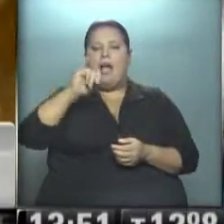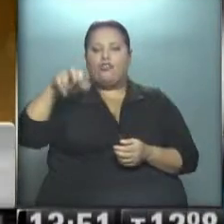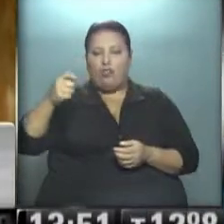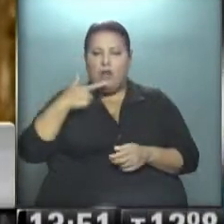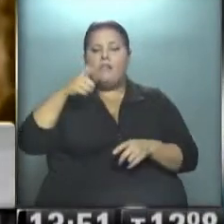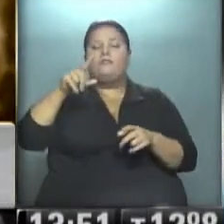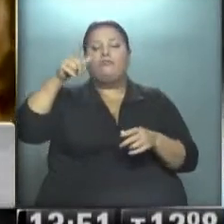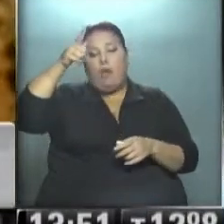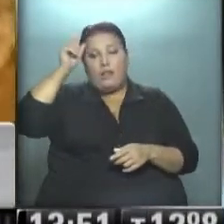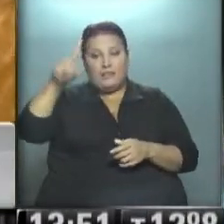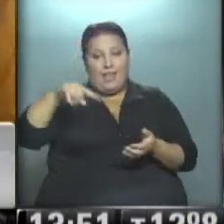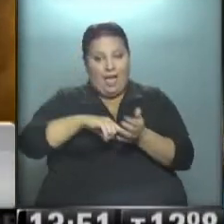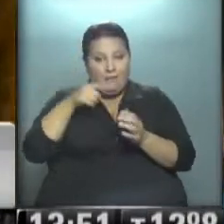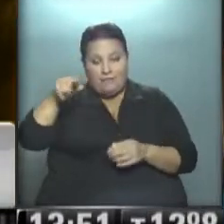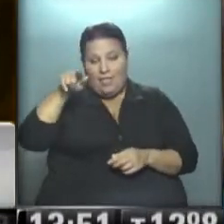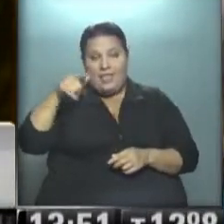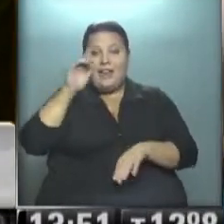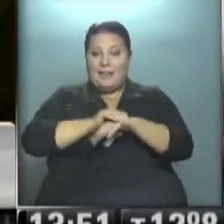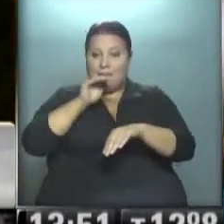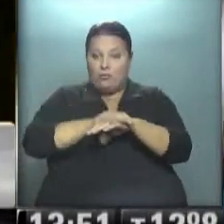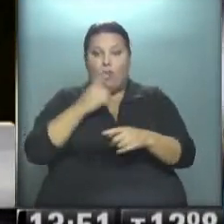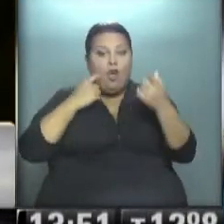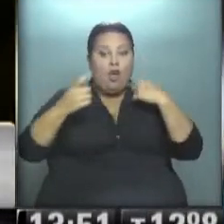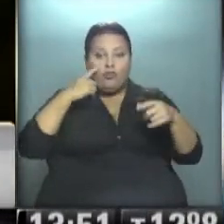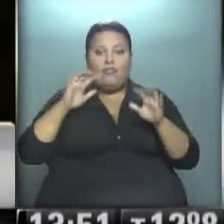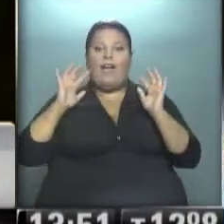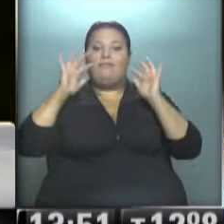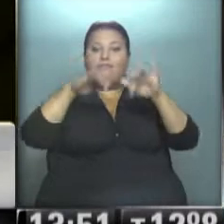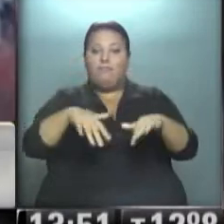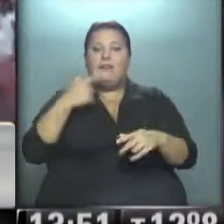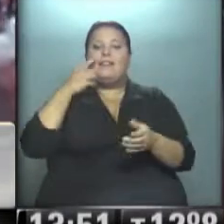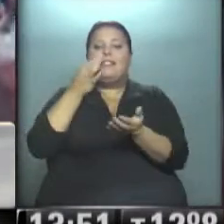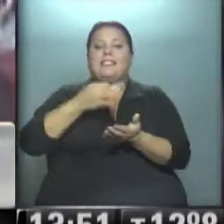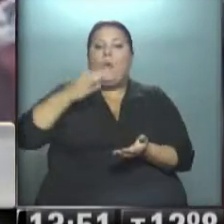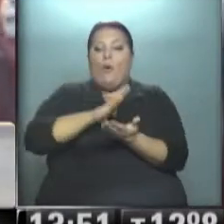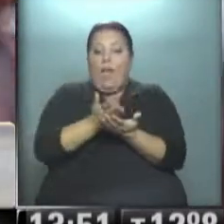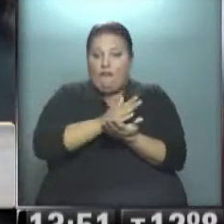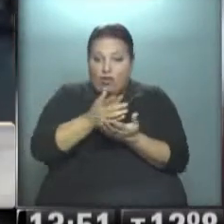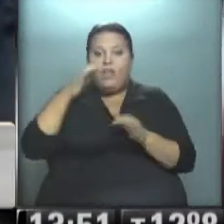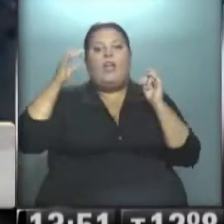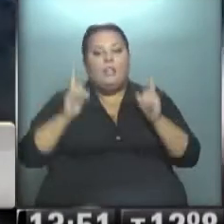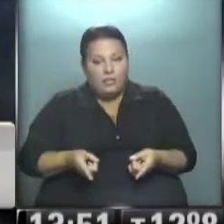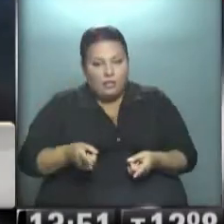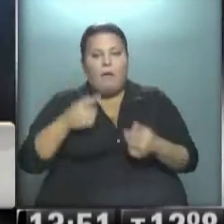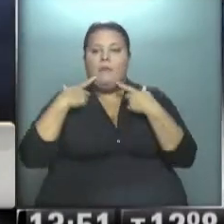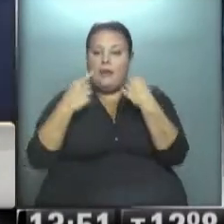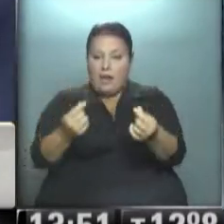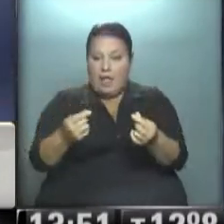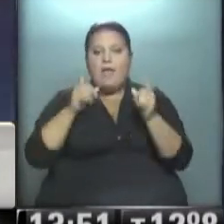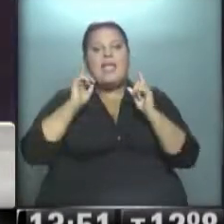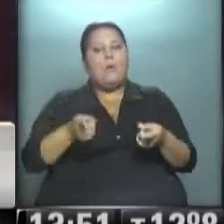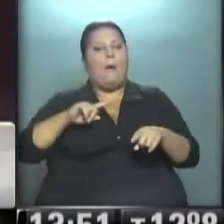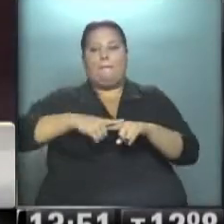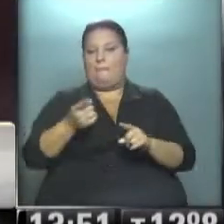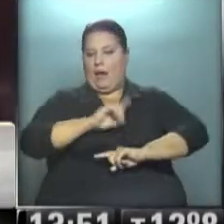policía federal que es la fuerza responsable del control de inmigración y la seguridad de fronteras también llevará a cabo protestas aunque no